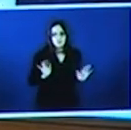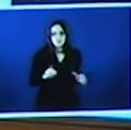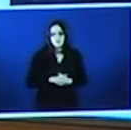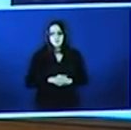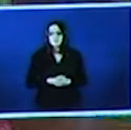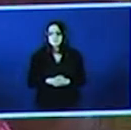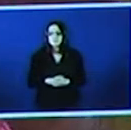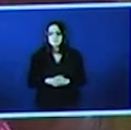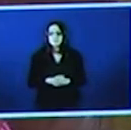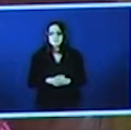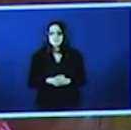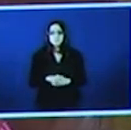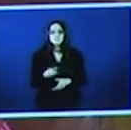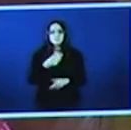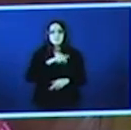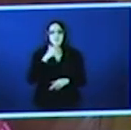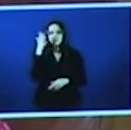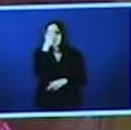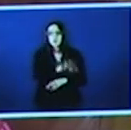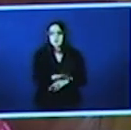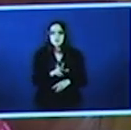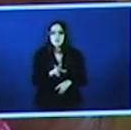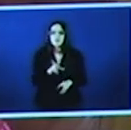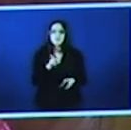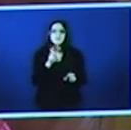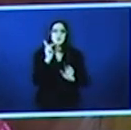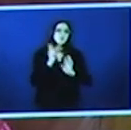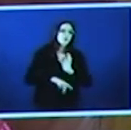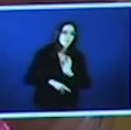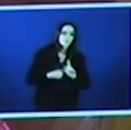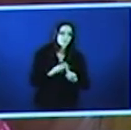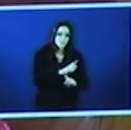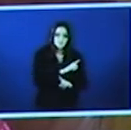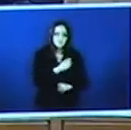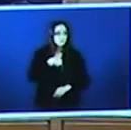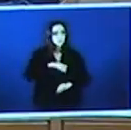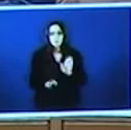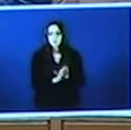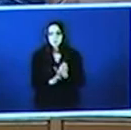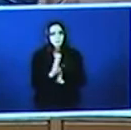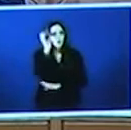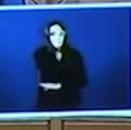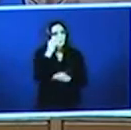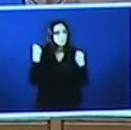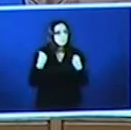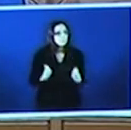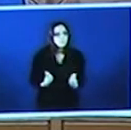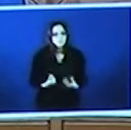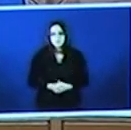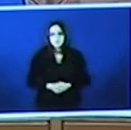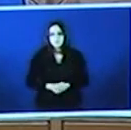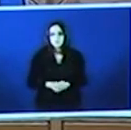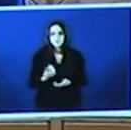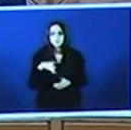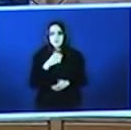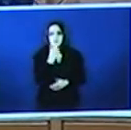Señoría, denunciamos os bandazos normativos. Non mudamos de opinión. Xa nos dixeron que non querían